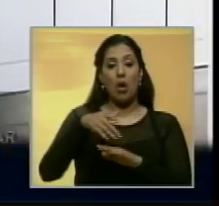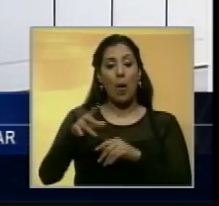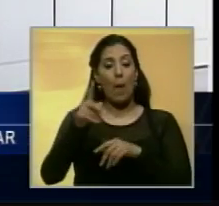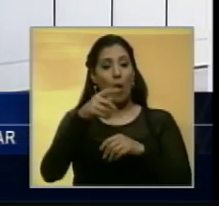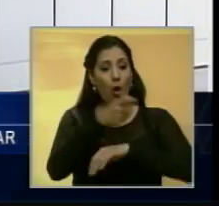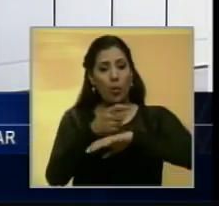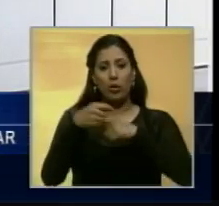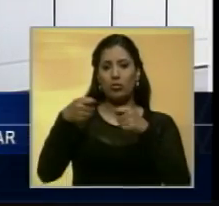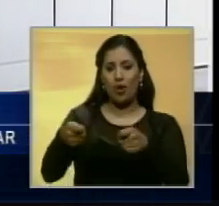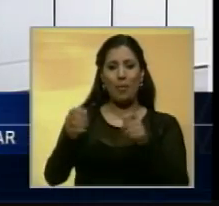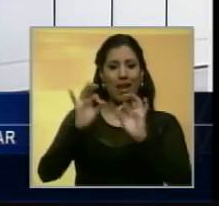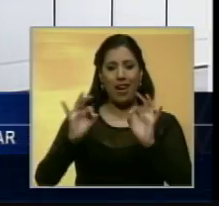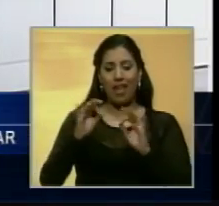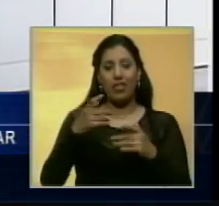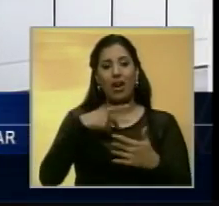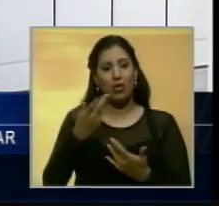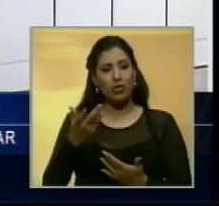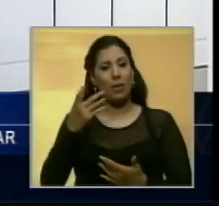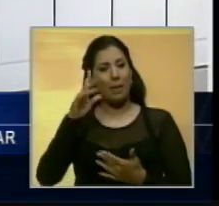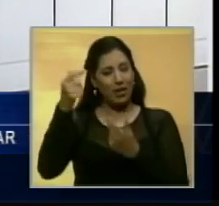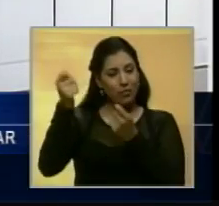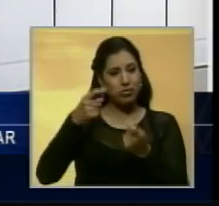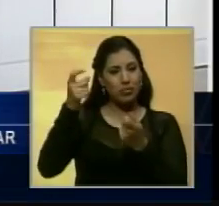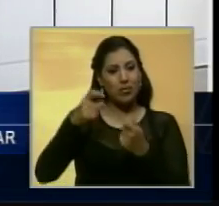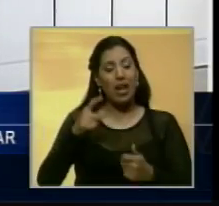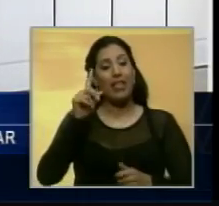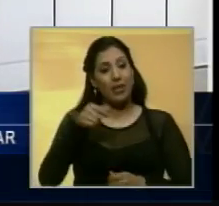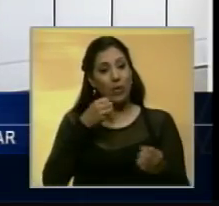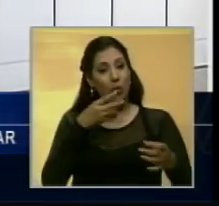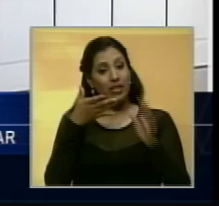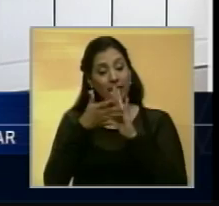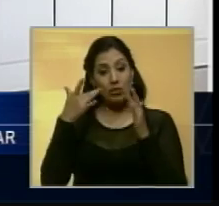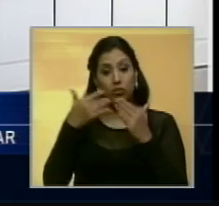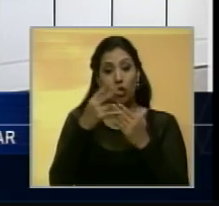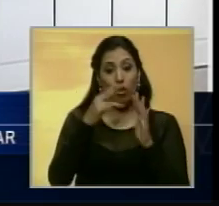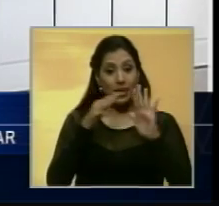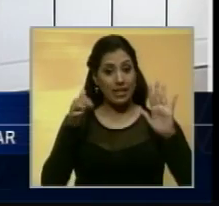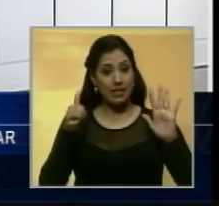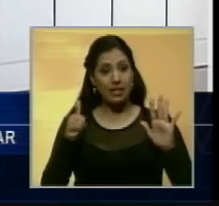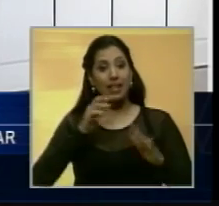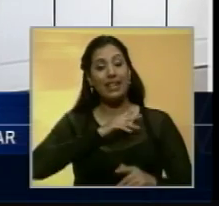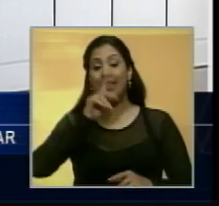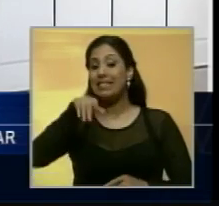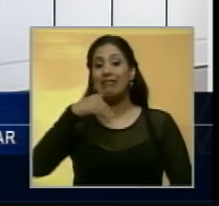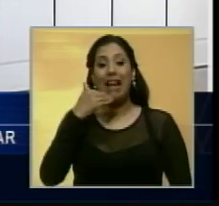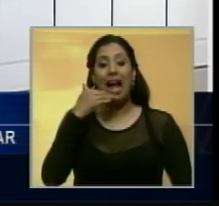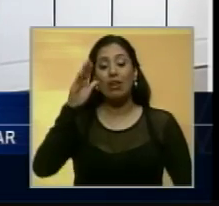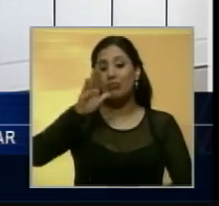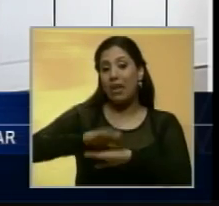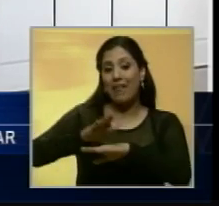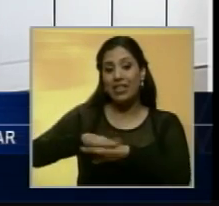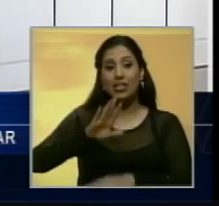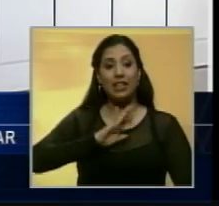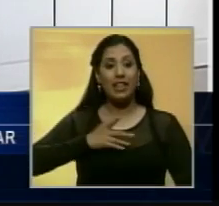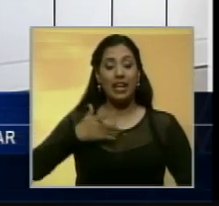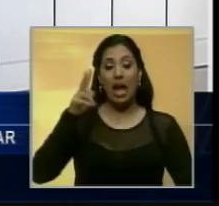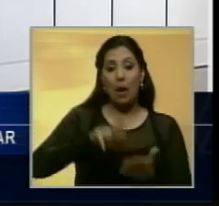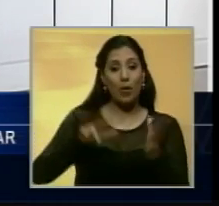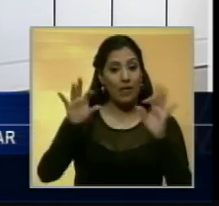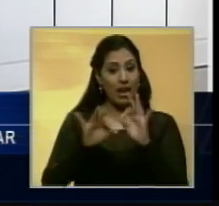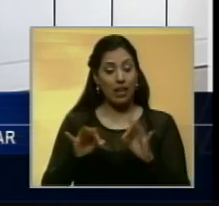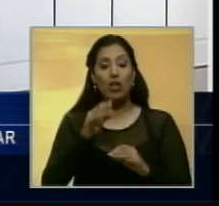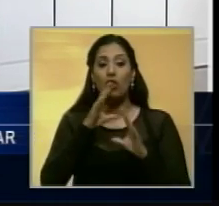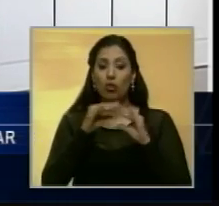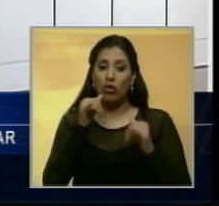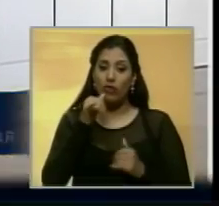los mecanismos DICOM y DIPRO para la importación. Aseguró que en lo que va de 2016 ninguna de las solicitudes ha sido aprobada. Esta